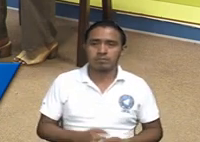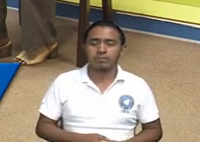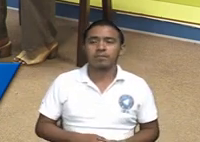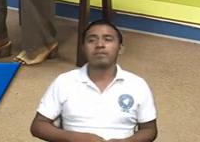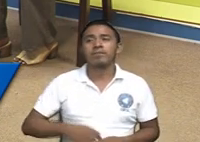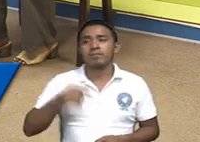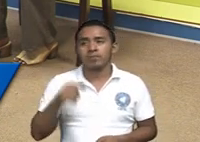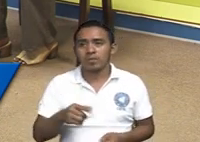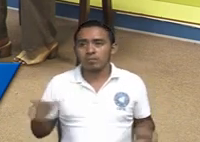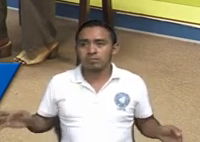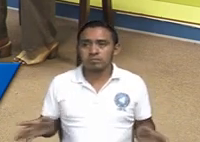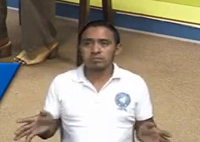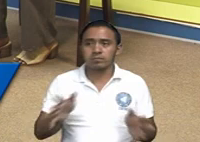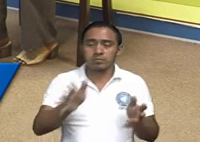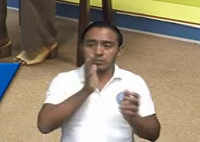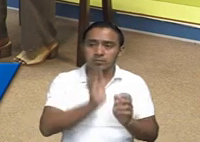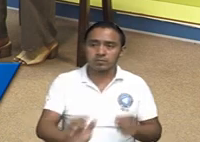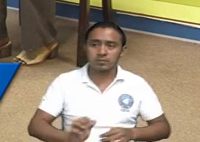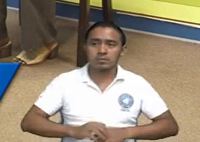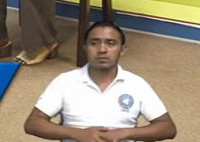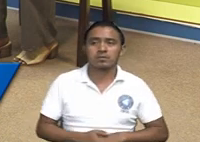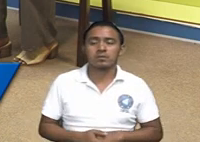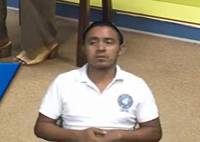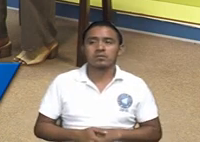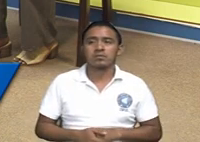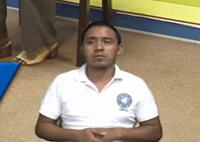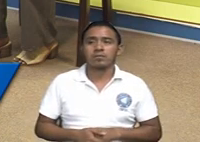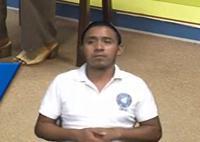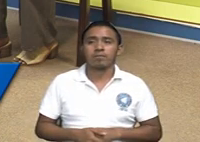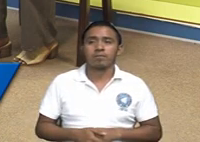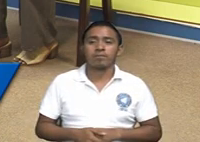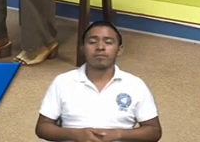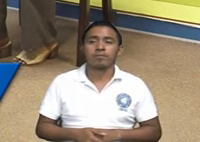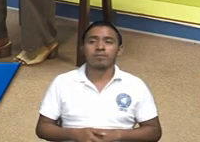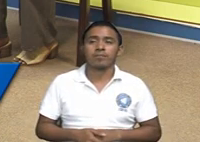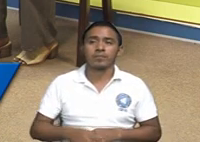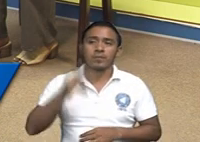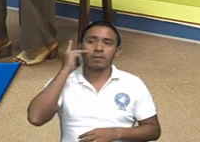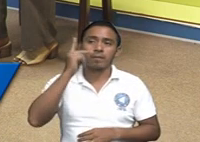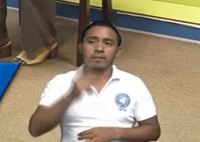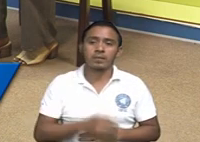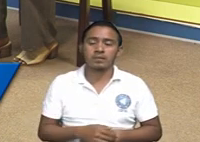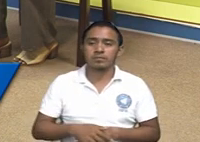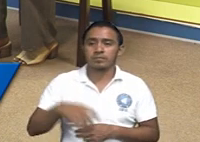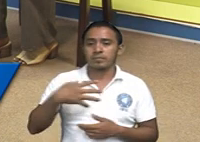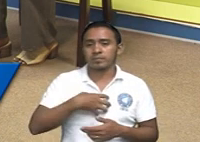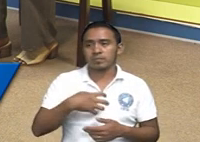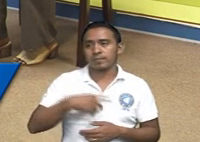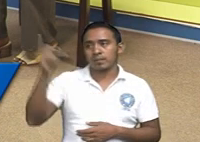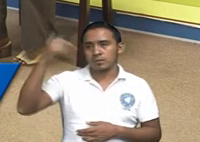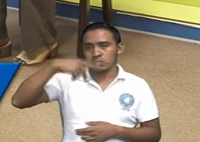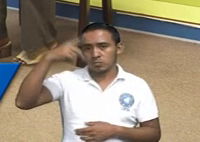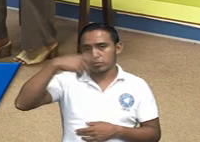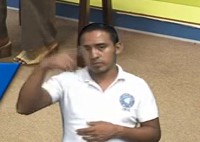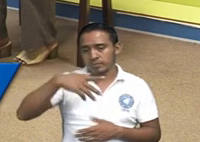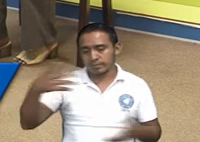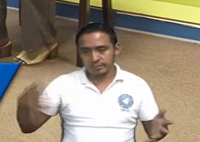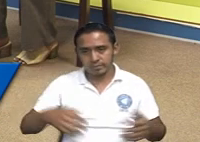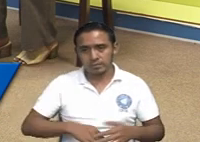si usted está estimulando a un niño desde pequeñito a ver las novelas más tontas que usted puede